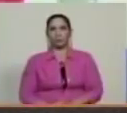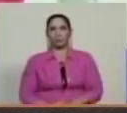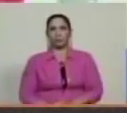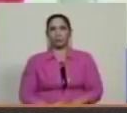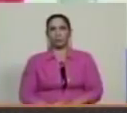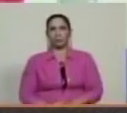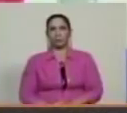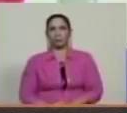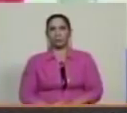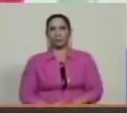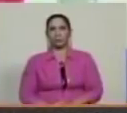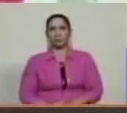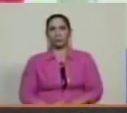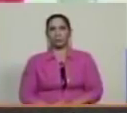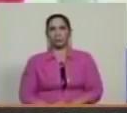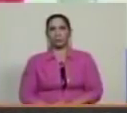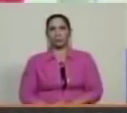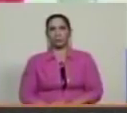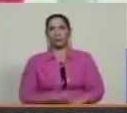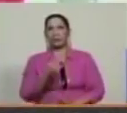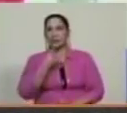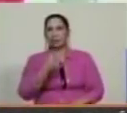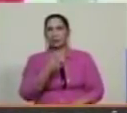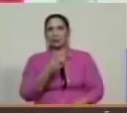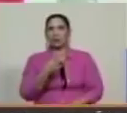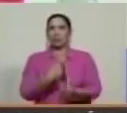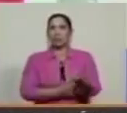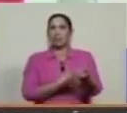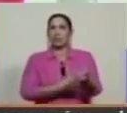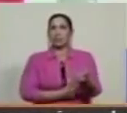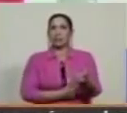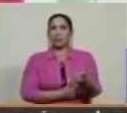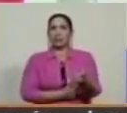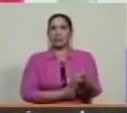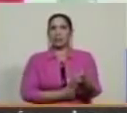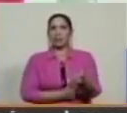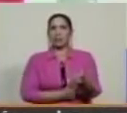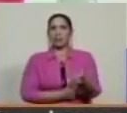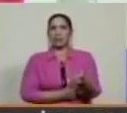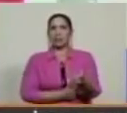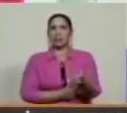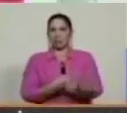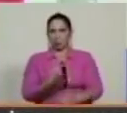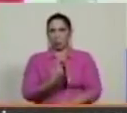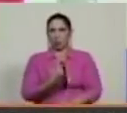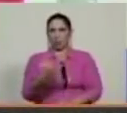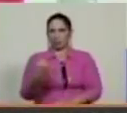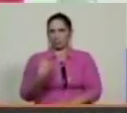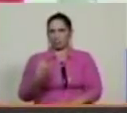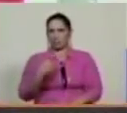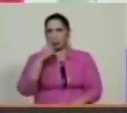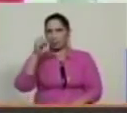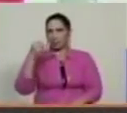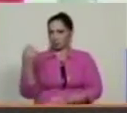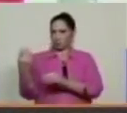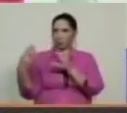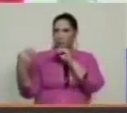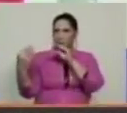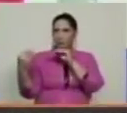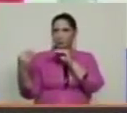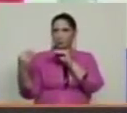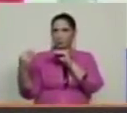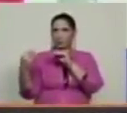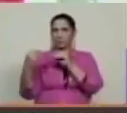razones, pues. Y le dije: hermano, si mañana alguien viene a hablar, a él y yo en la soledad, si mañana alguien